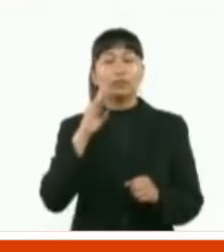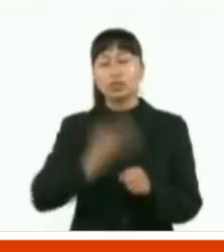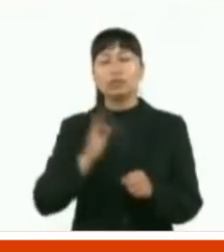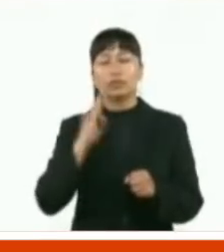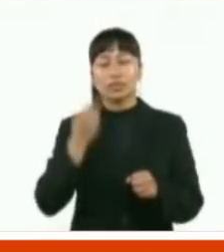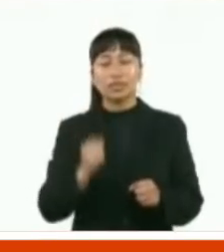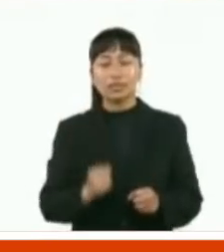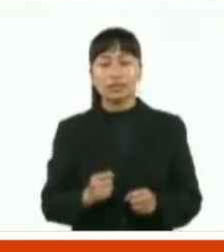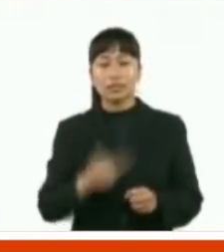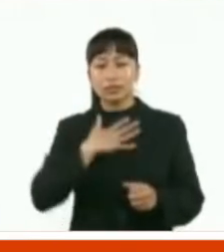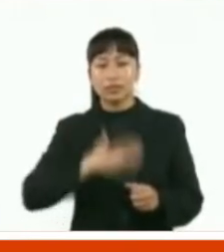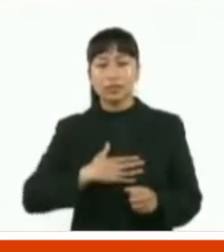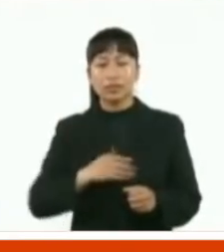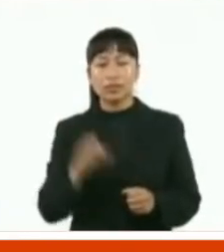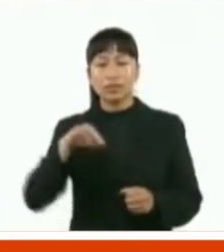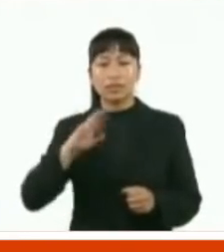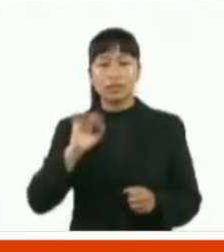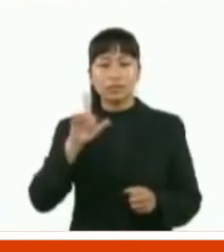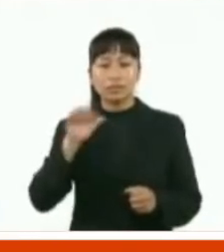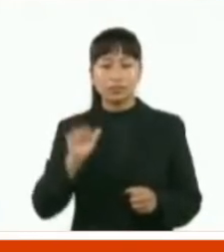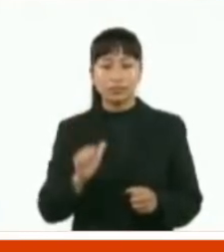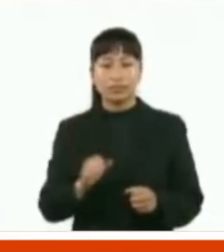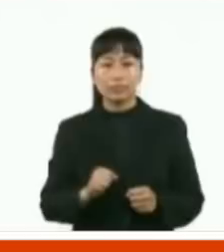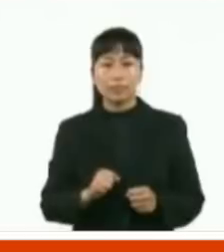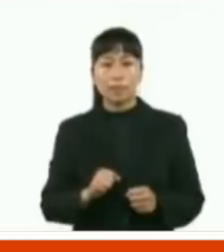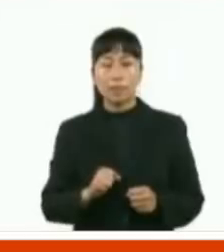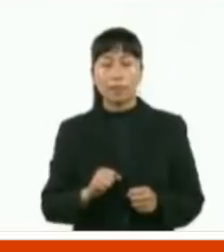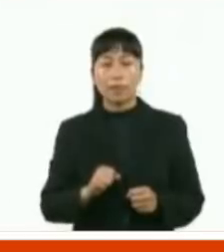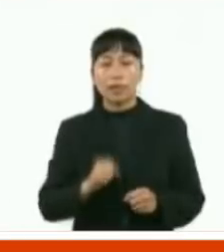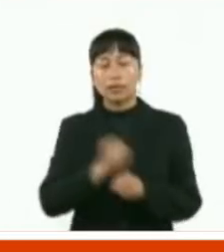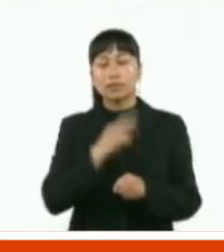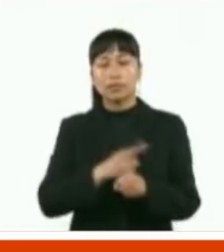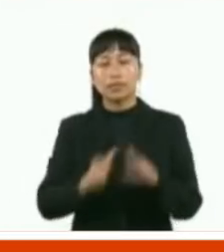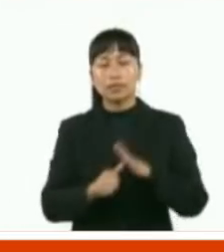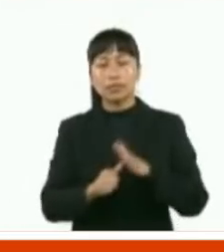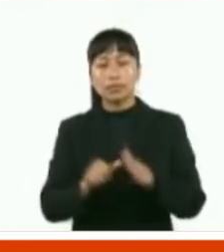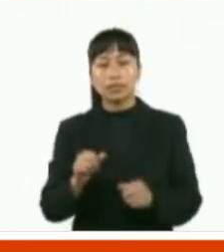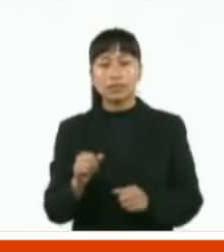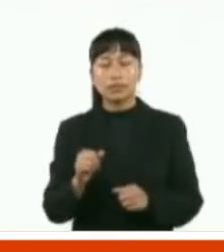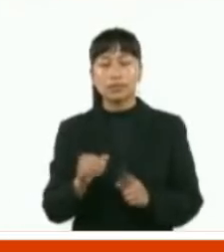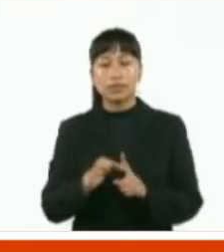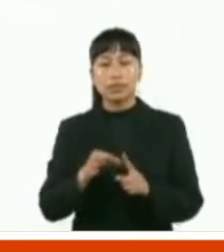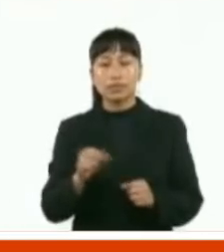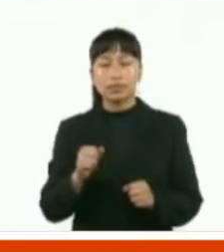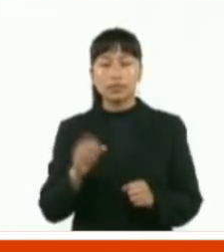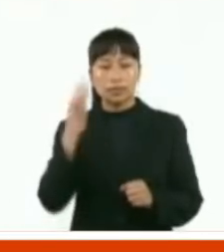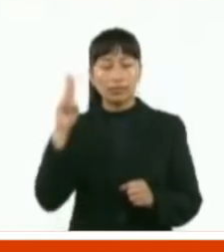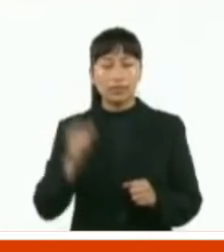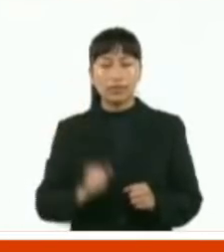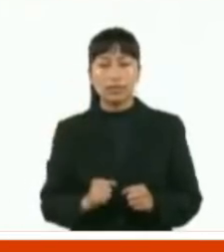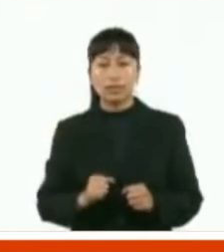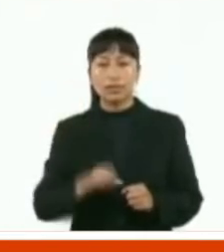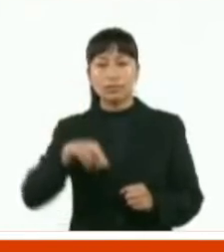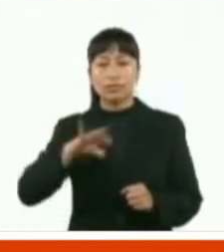a Marcela Fuentes, secretaria de la mesa directiva, y también a la magistrada